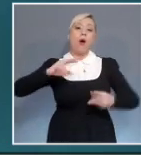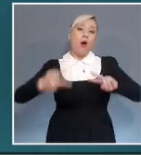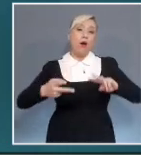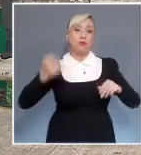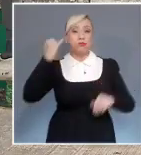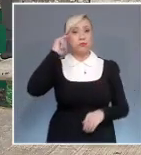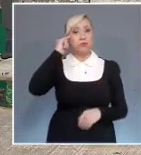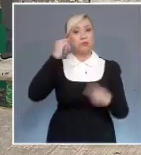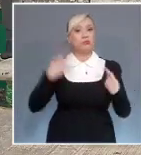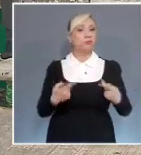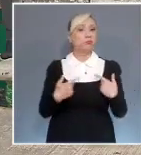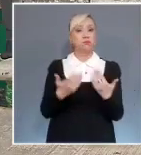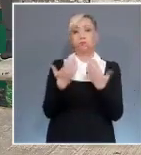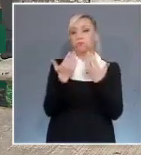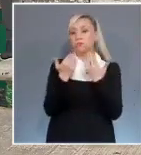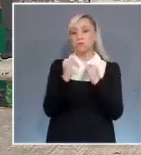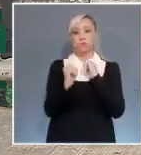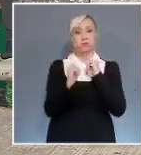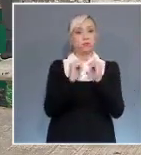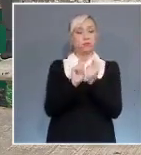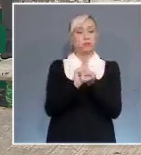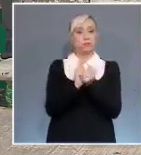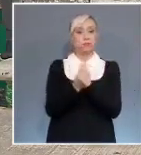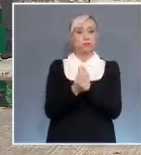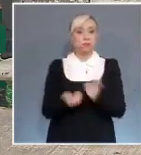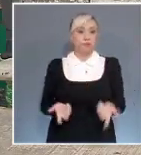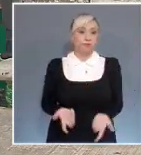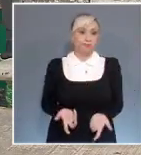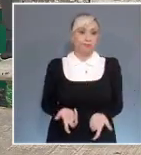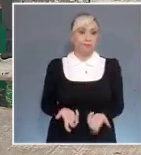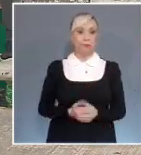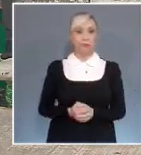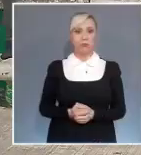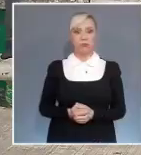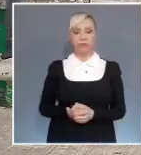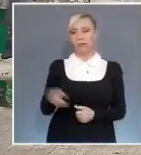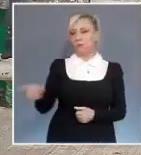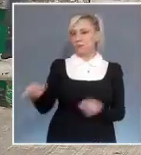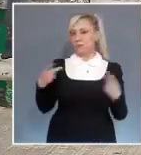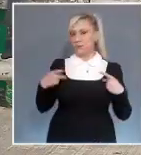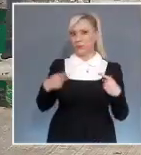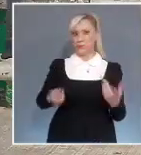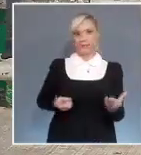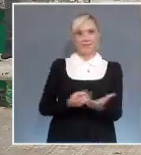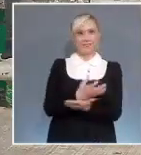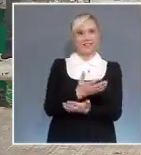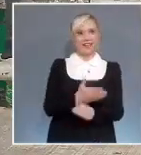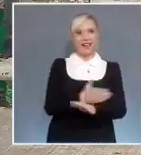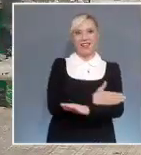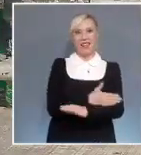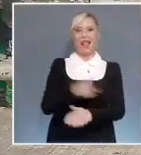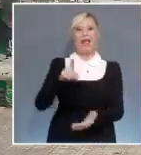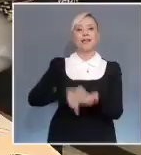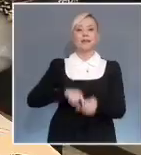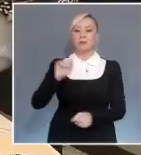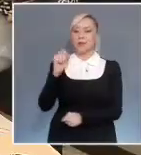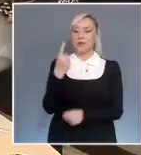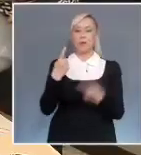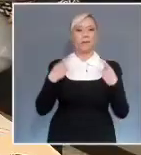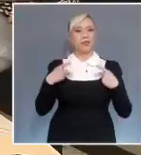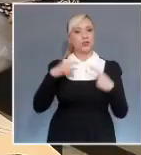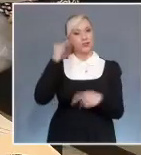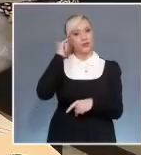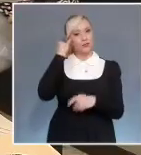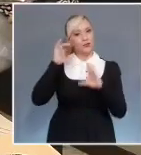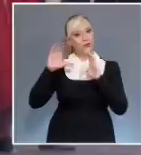con intérprete. De las personas que obtuvieron su libertad, 21 pertenecen a comunidades indígenas, 7